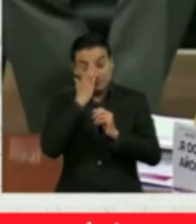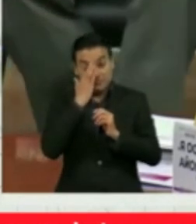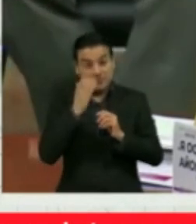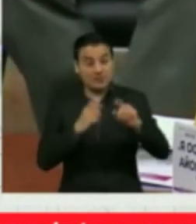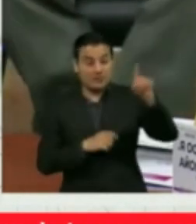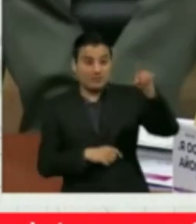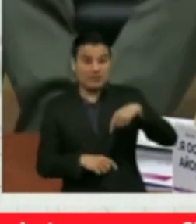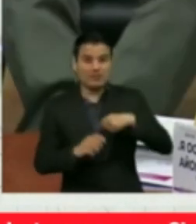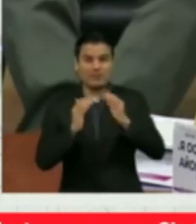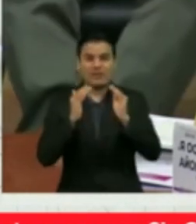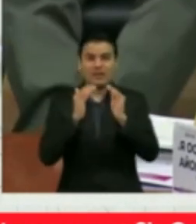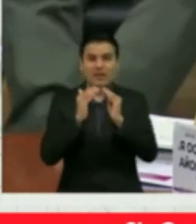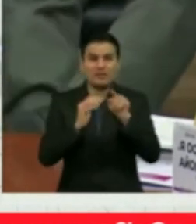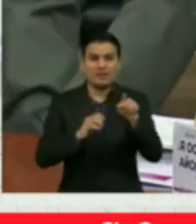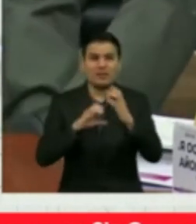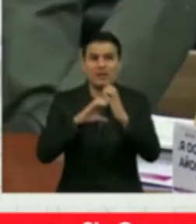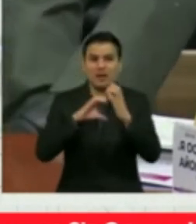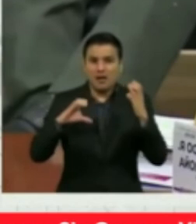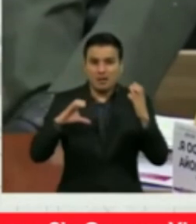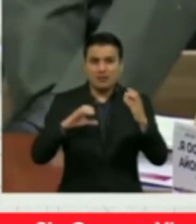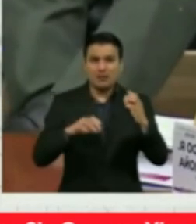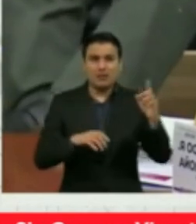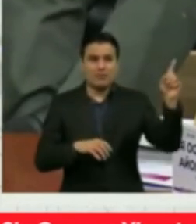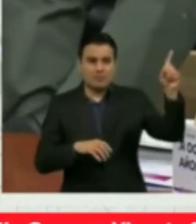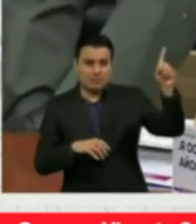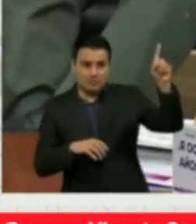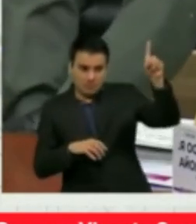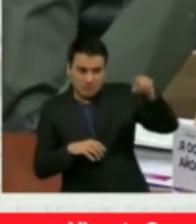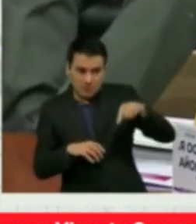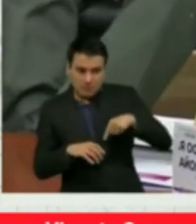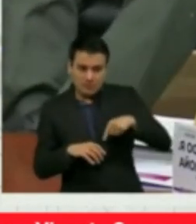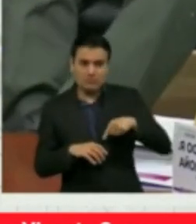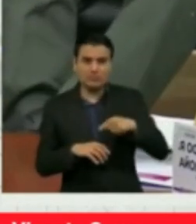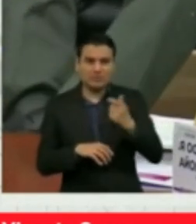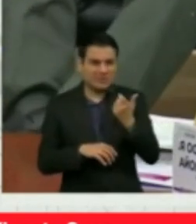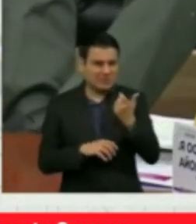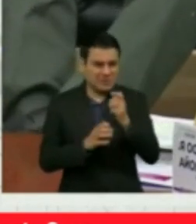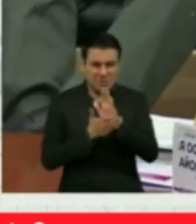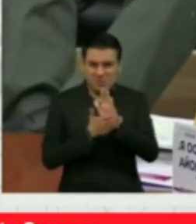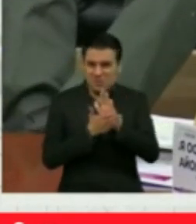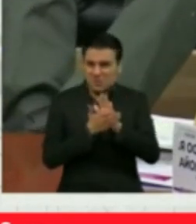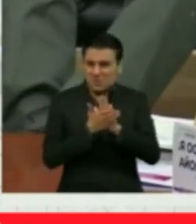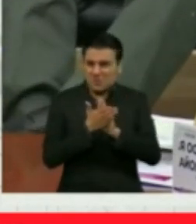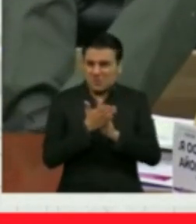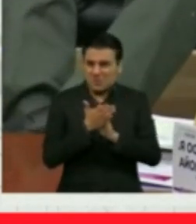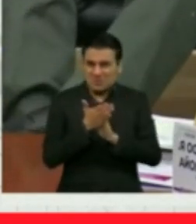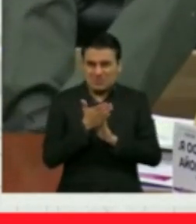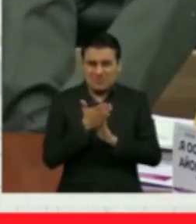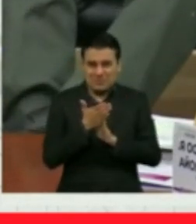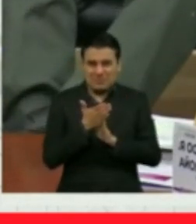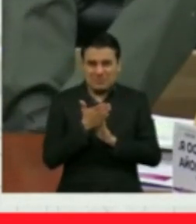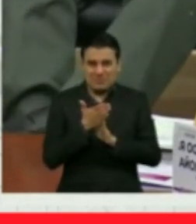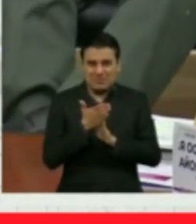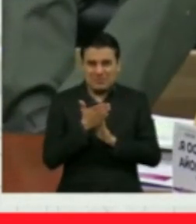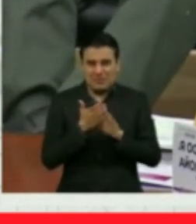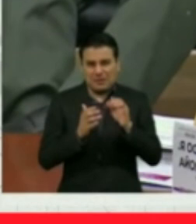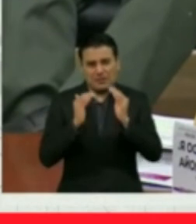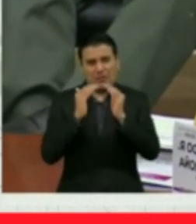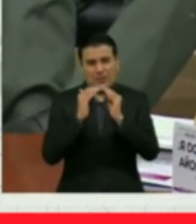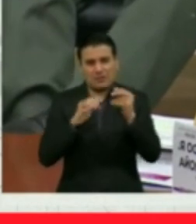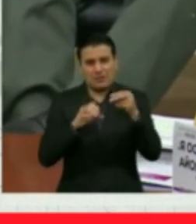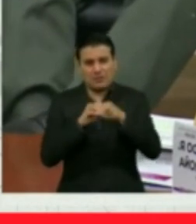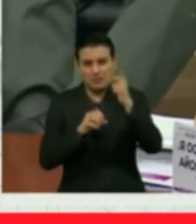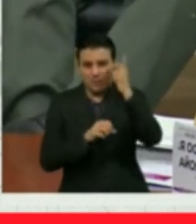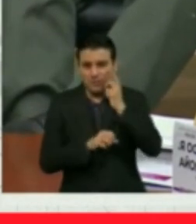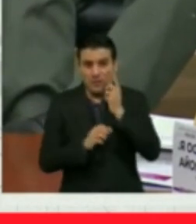tenía dinero para viajar en avión hoy es millonario se ha hecho